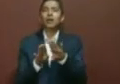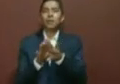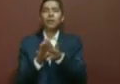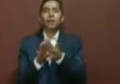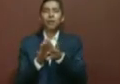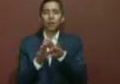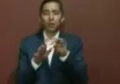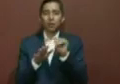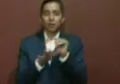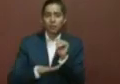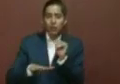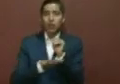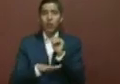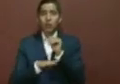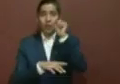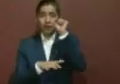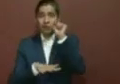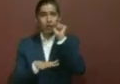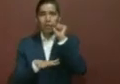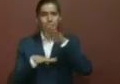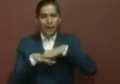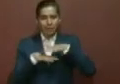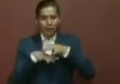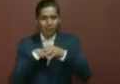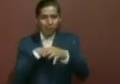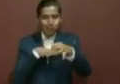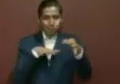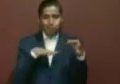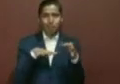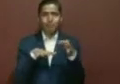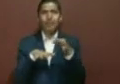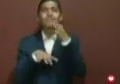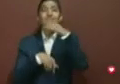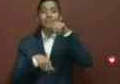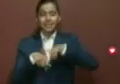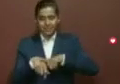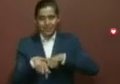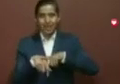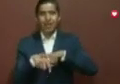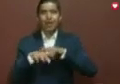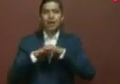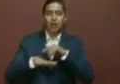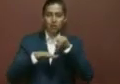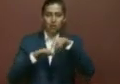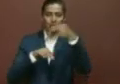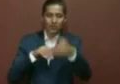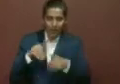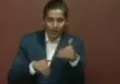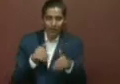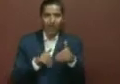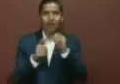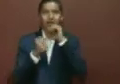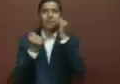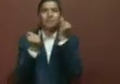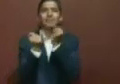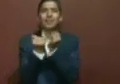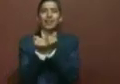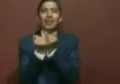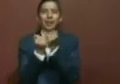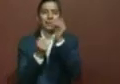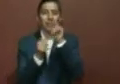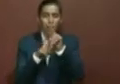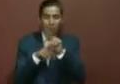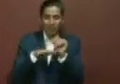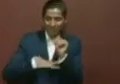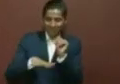zona lacustre. Habrá festivales, por ejemplo, aquí en toda la zona de Cuitzeo, Guardacareo, están haciendo un festival de ánimas,